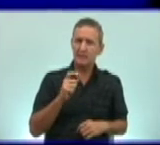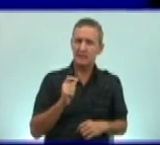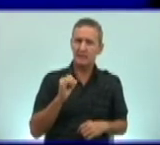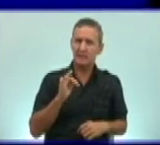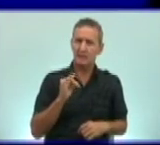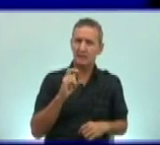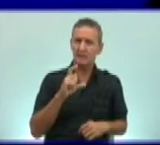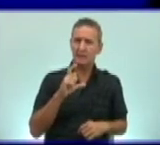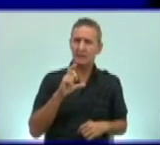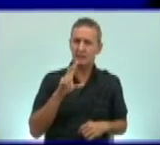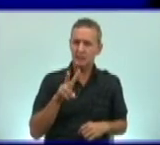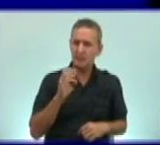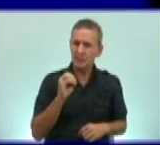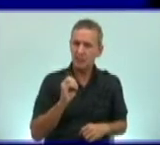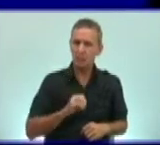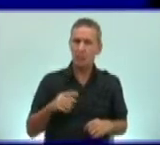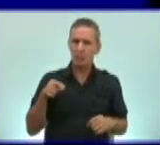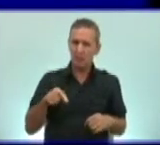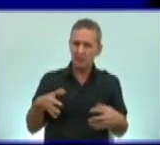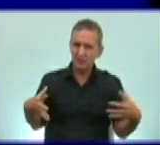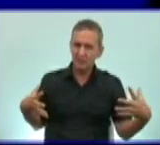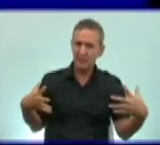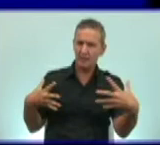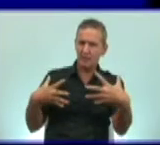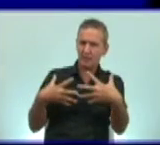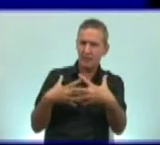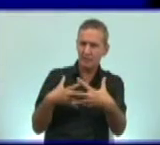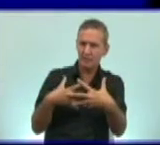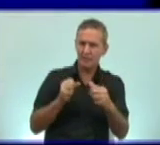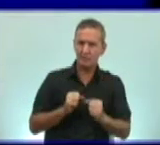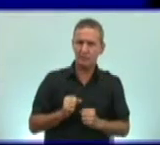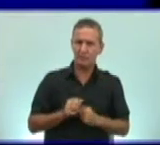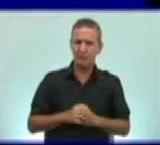relación entre la